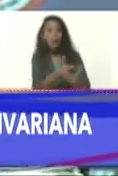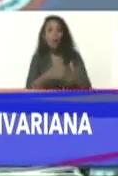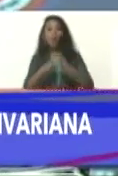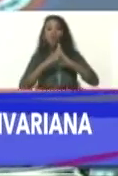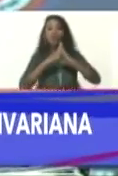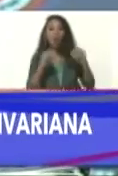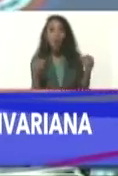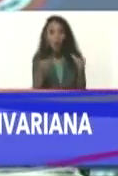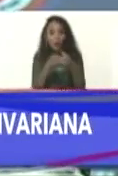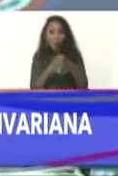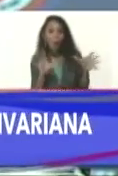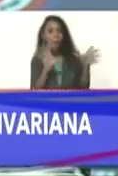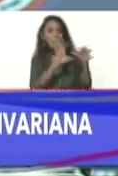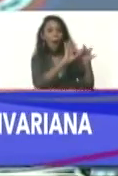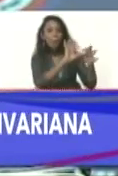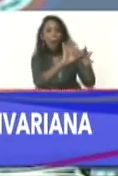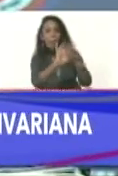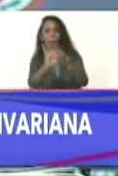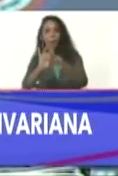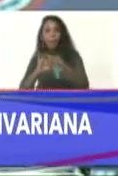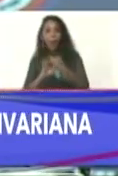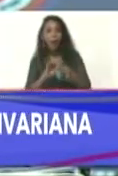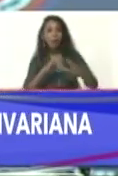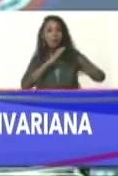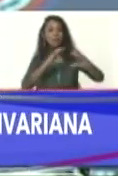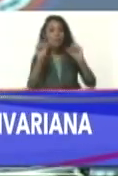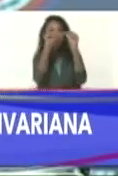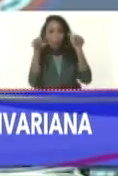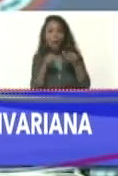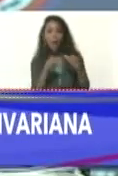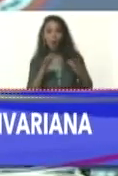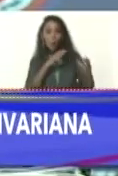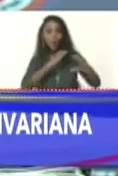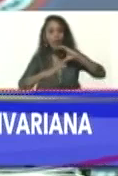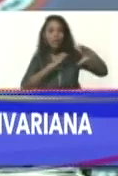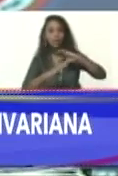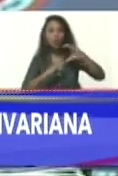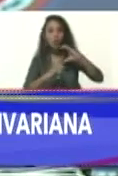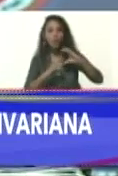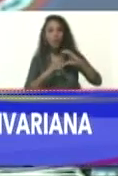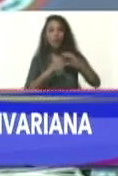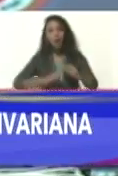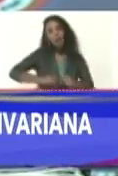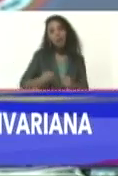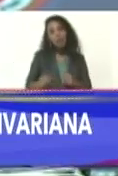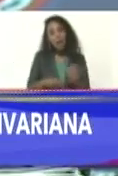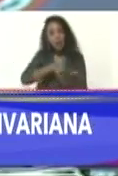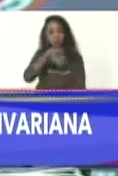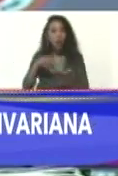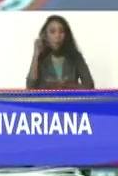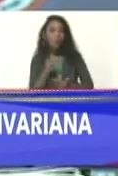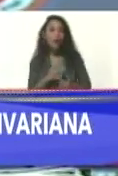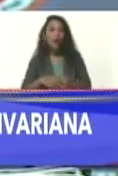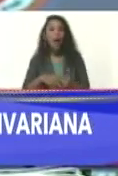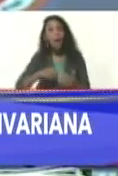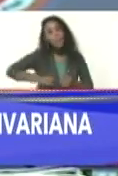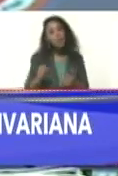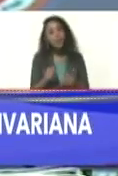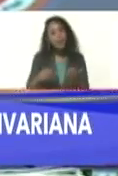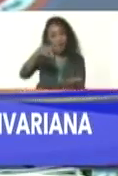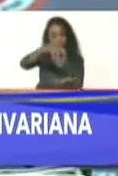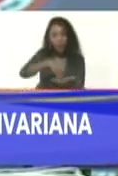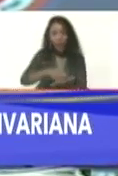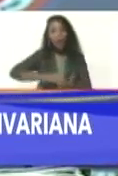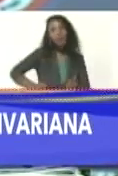oportunidad de enlazar todo el sistema de comunicación con la Policía Nacional Bolivariana, con las policías estadales, las policías